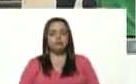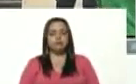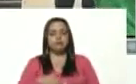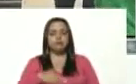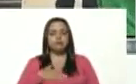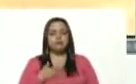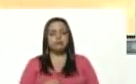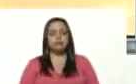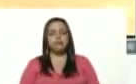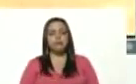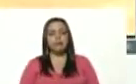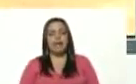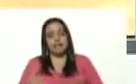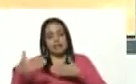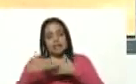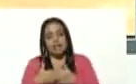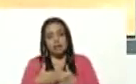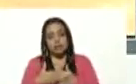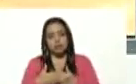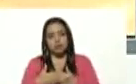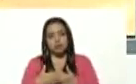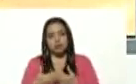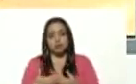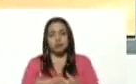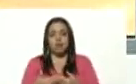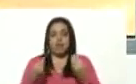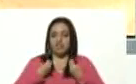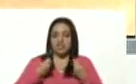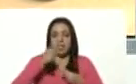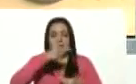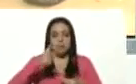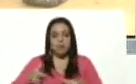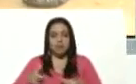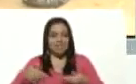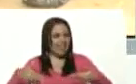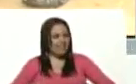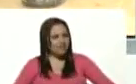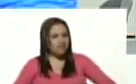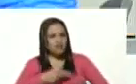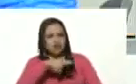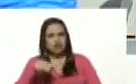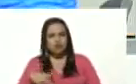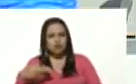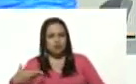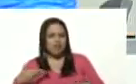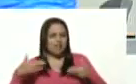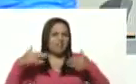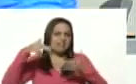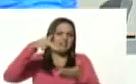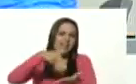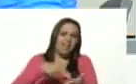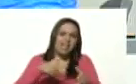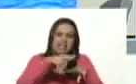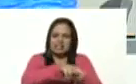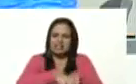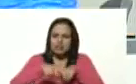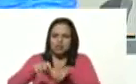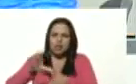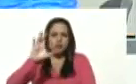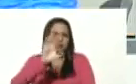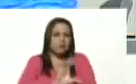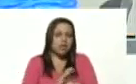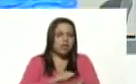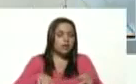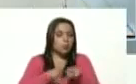Es directo contra la vida del pueblo. Y la lucha nuestra por levantar la agricultura urbana como